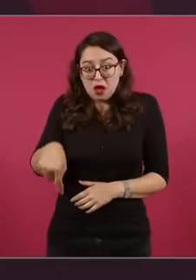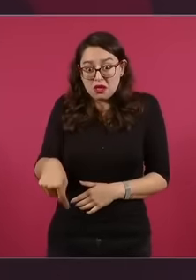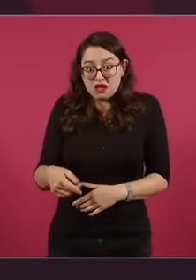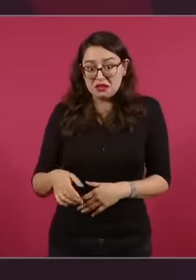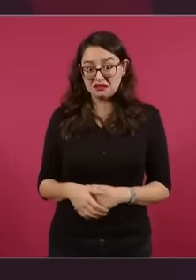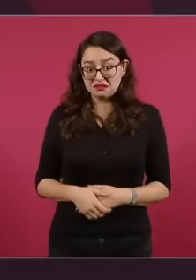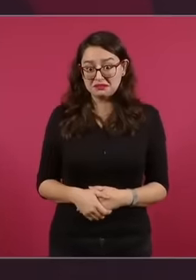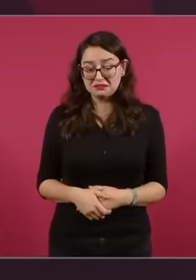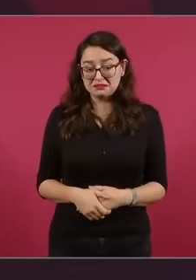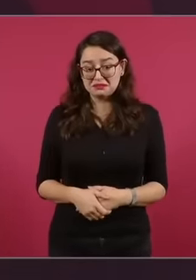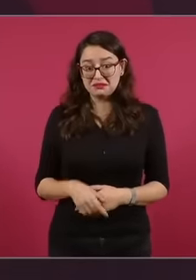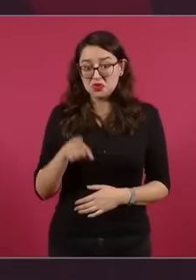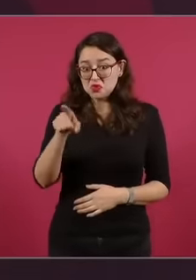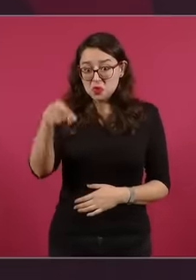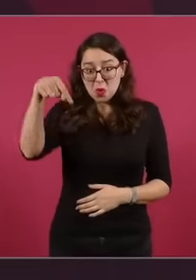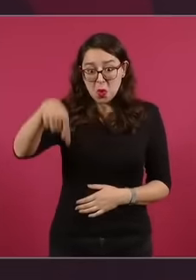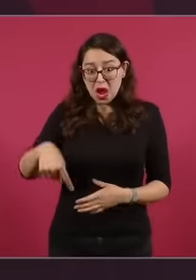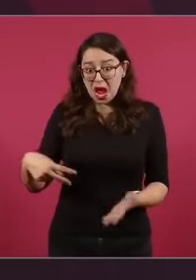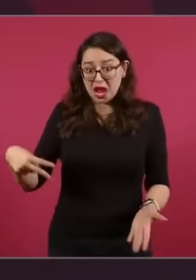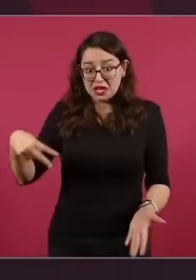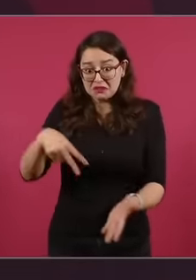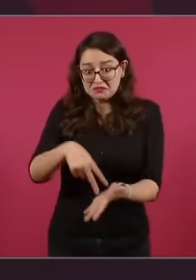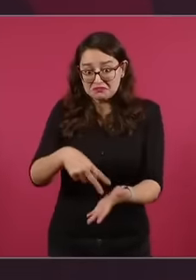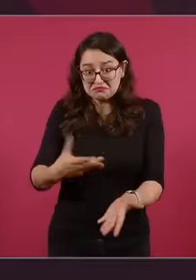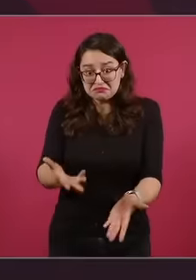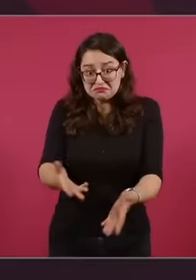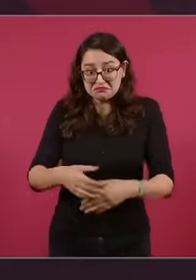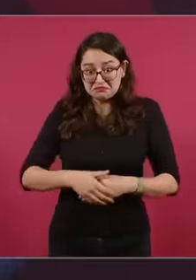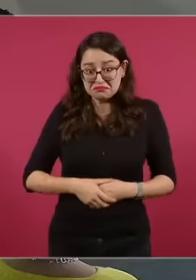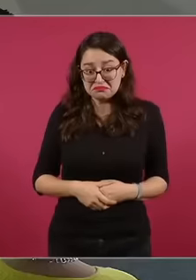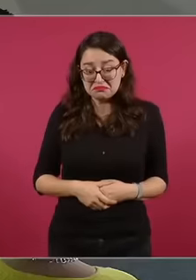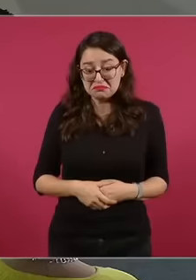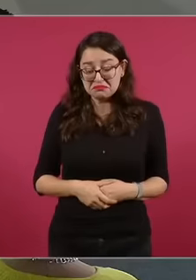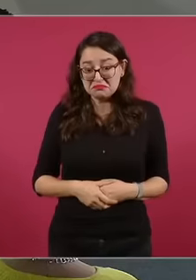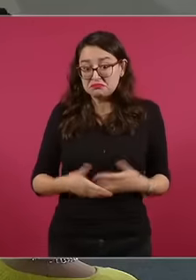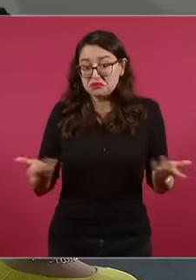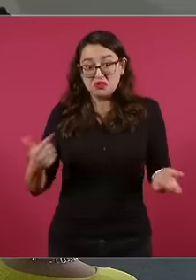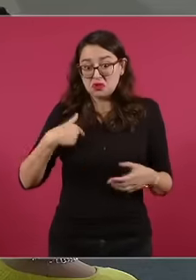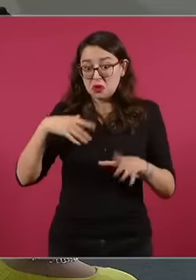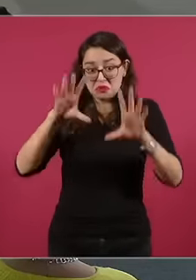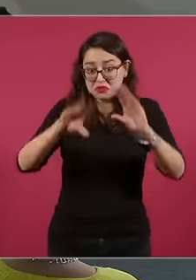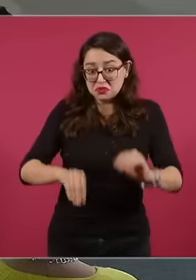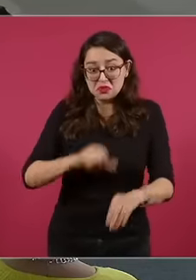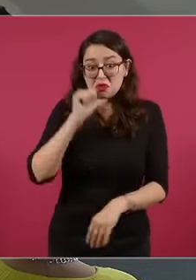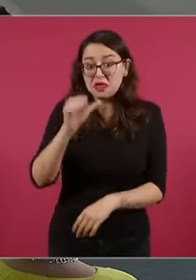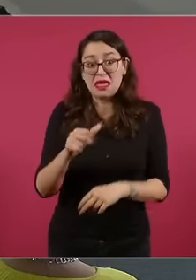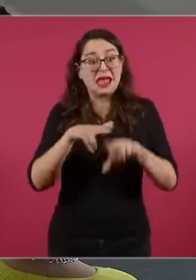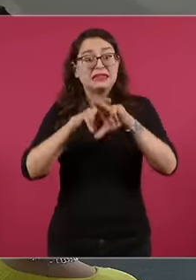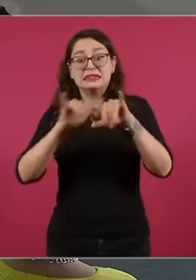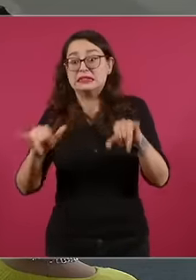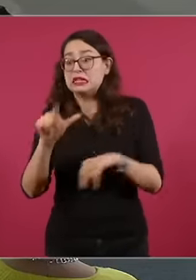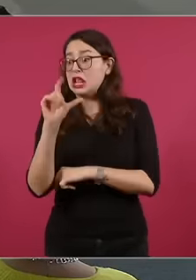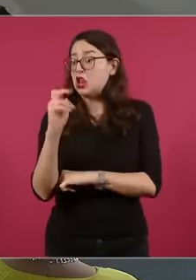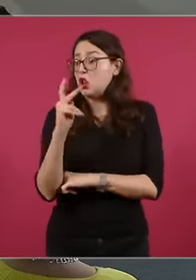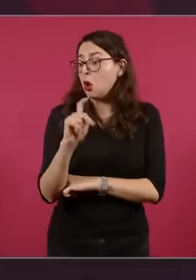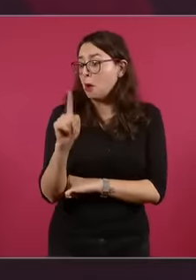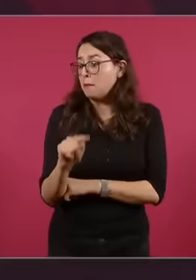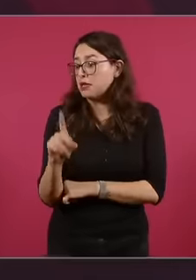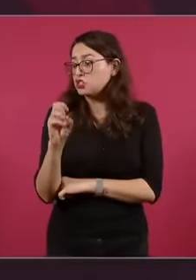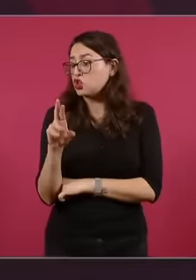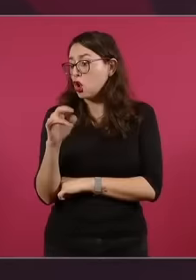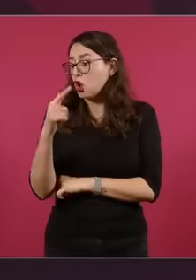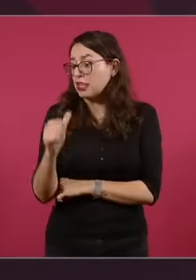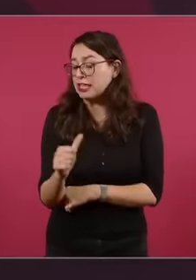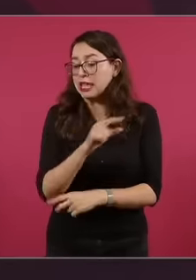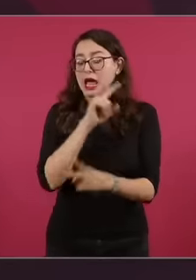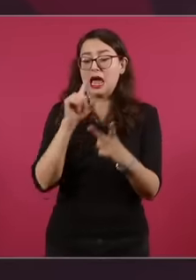a López Dóriga, ni a Ciro, ni a. Ah, pero ellos no vienen a la mañanera. Por eso. Pero todos los días